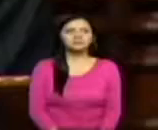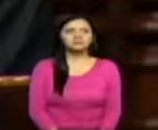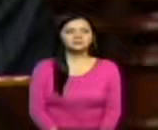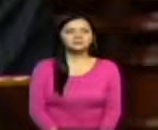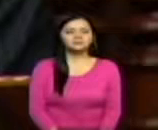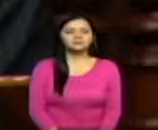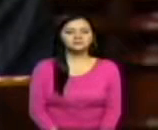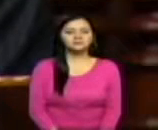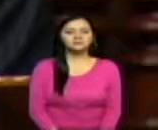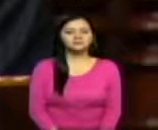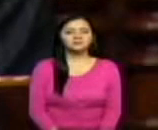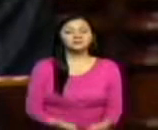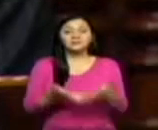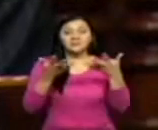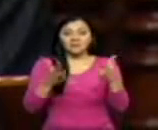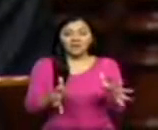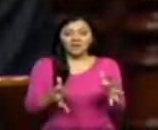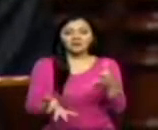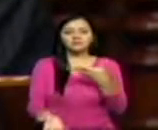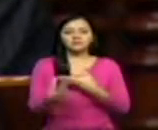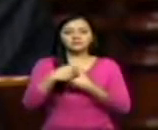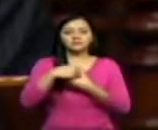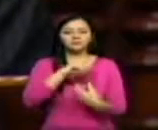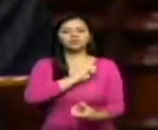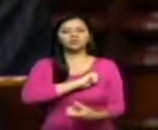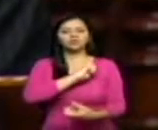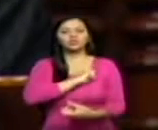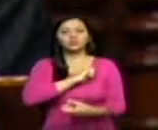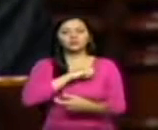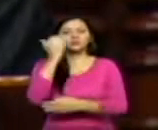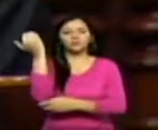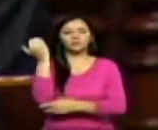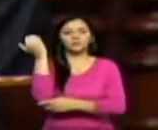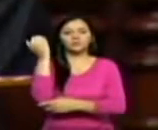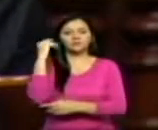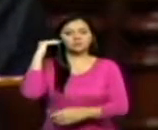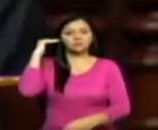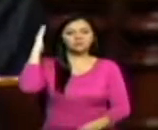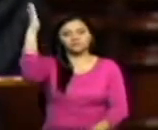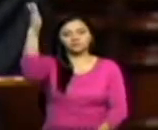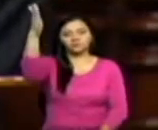Y formarán parte de su sueldo pensionable.